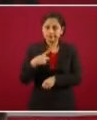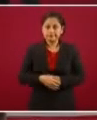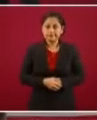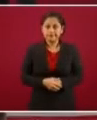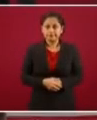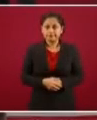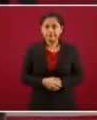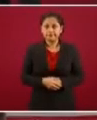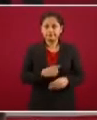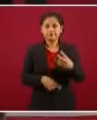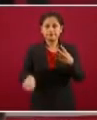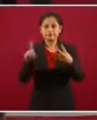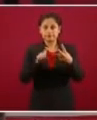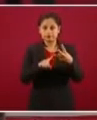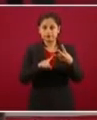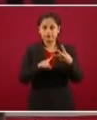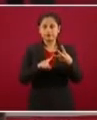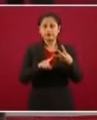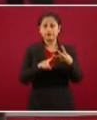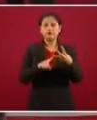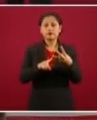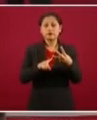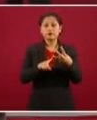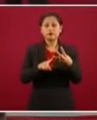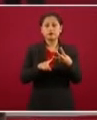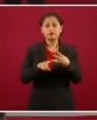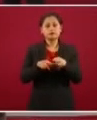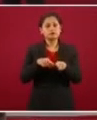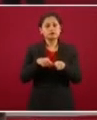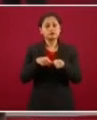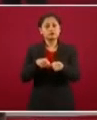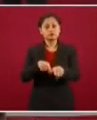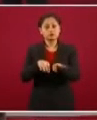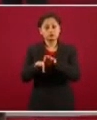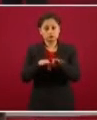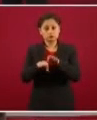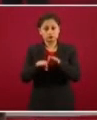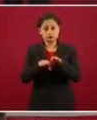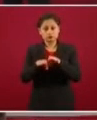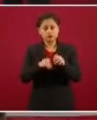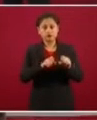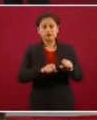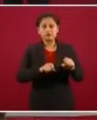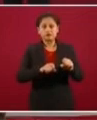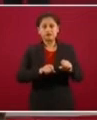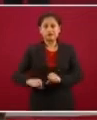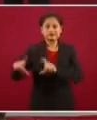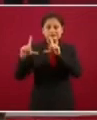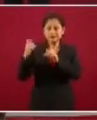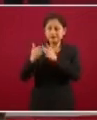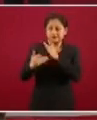También el inciso C son aquellos sectores, pero falta la que está completa, que tiene los detalles de las actividades